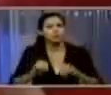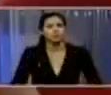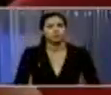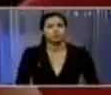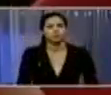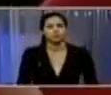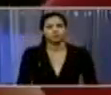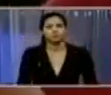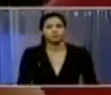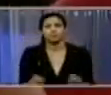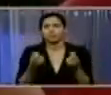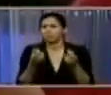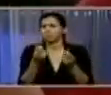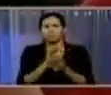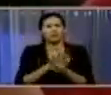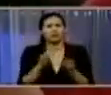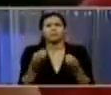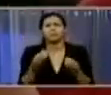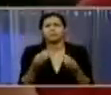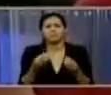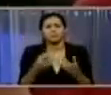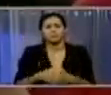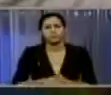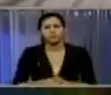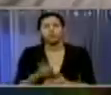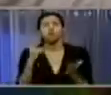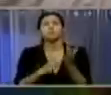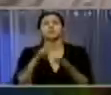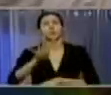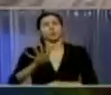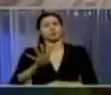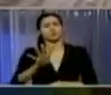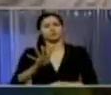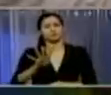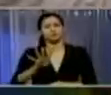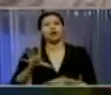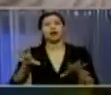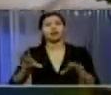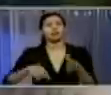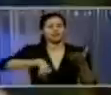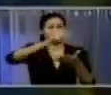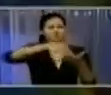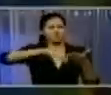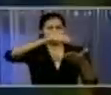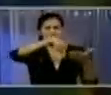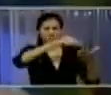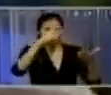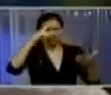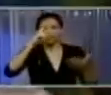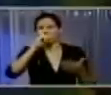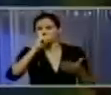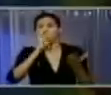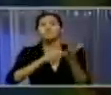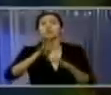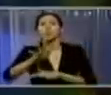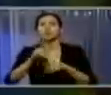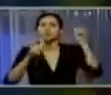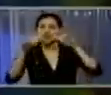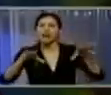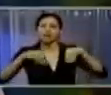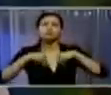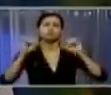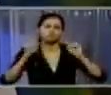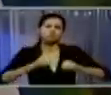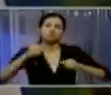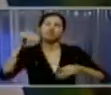Para nada valió en el 2004 que aceptamos las firmas chimbas y planas. No valió para nada.